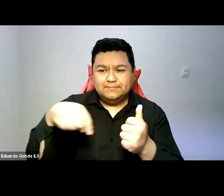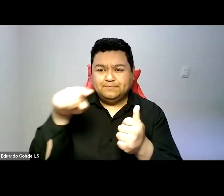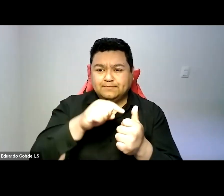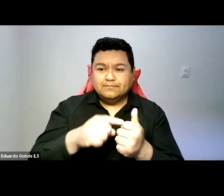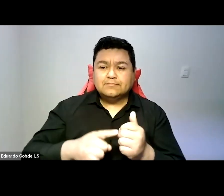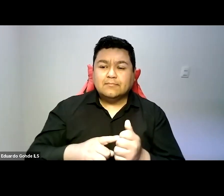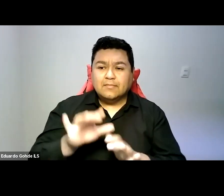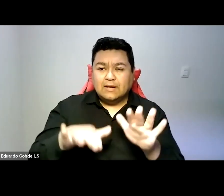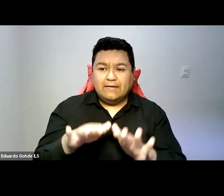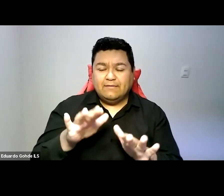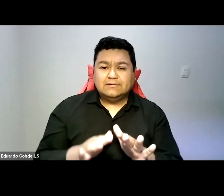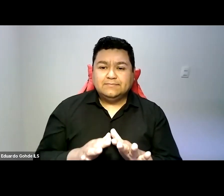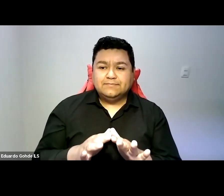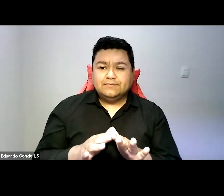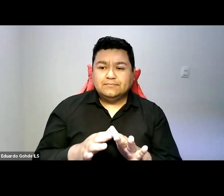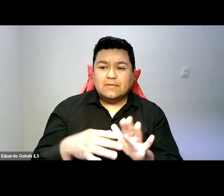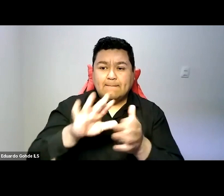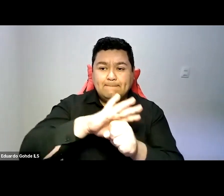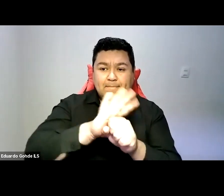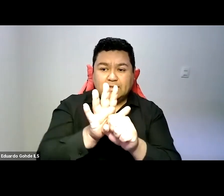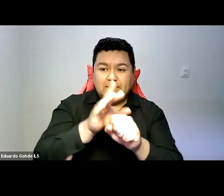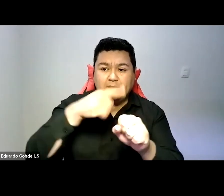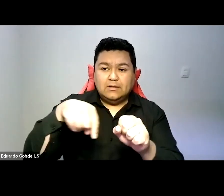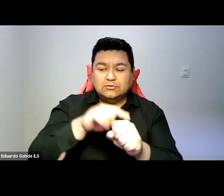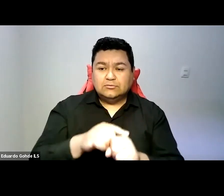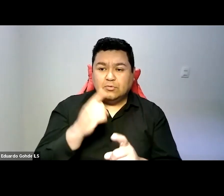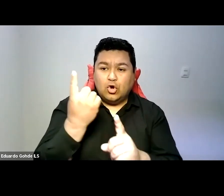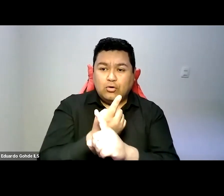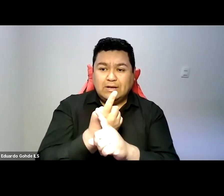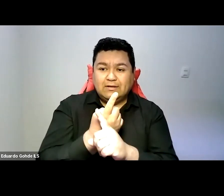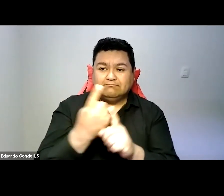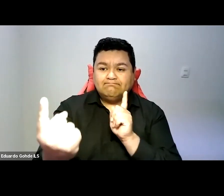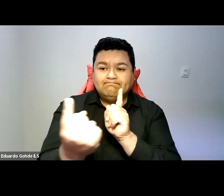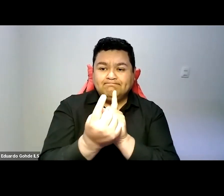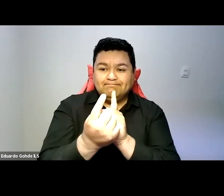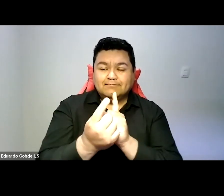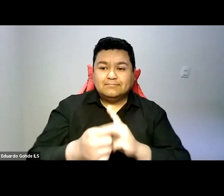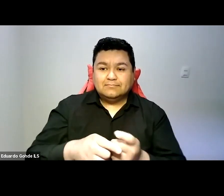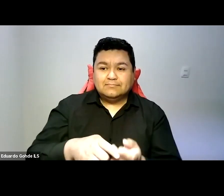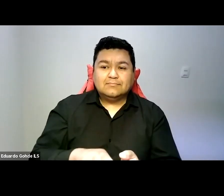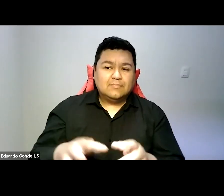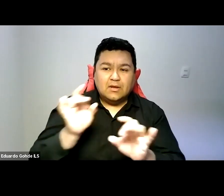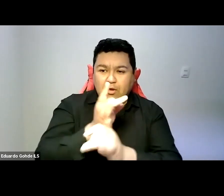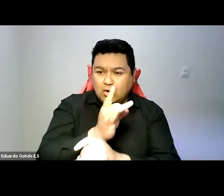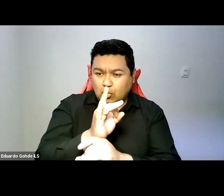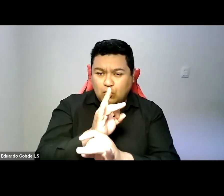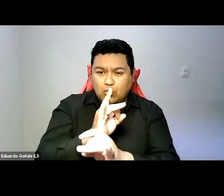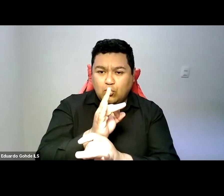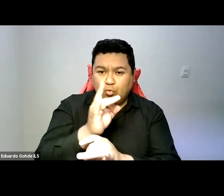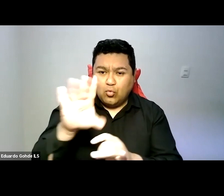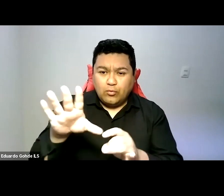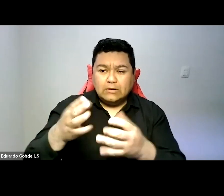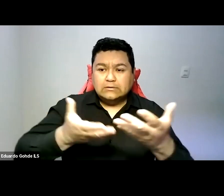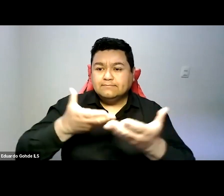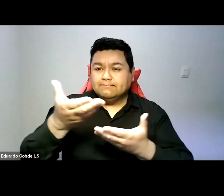nos ha significado la pandemia, nos podamos volver a encontrar en este espacio tan único de